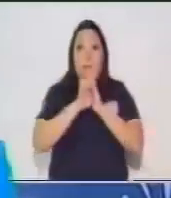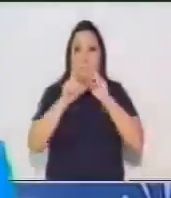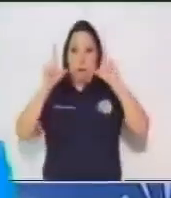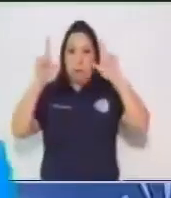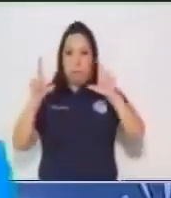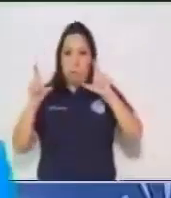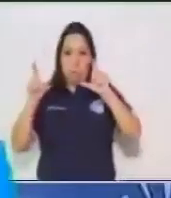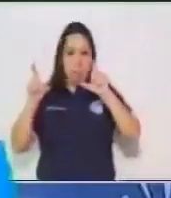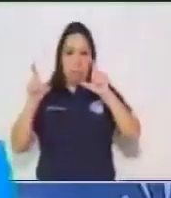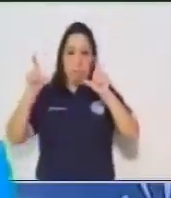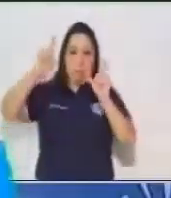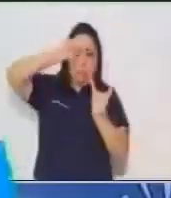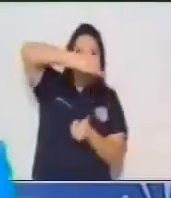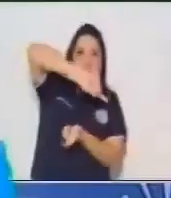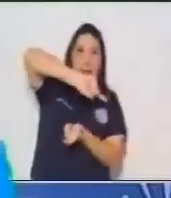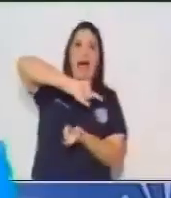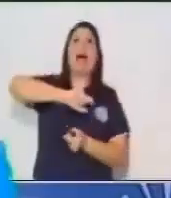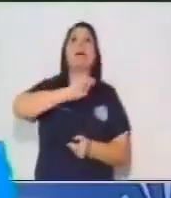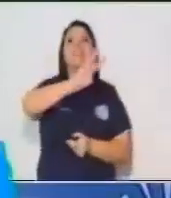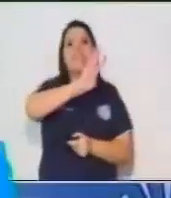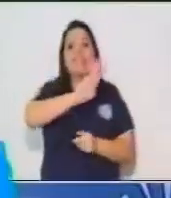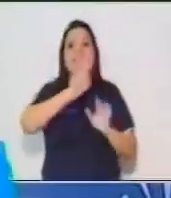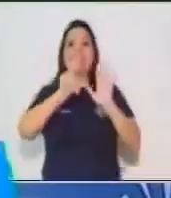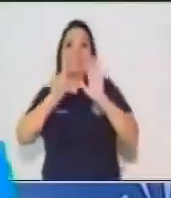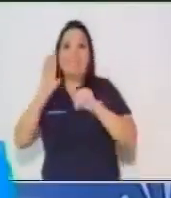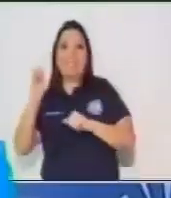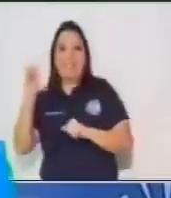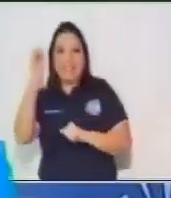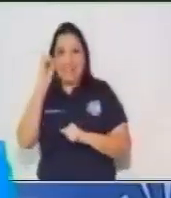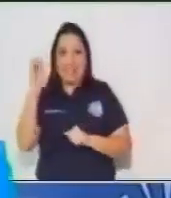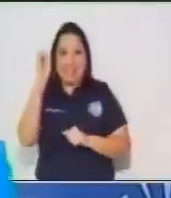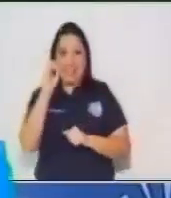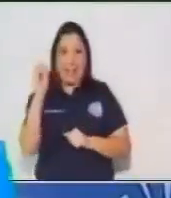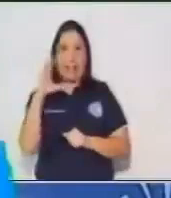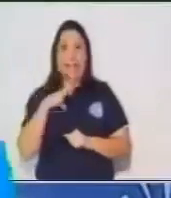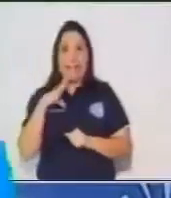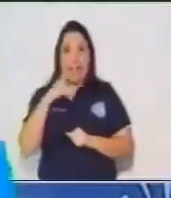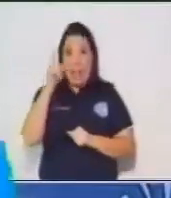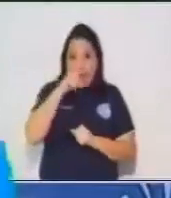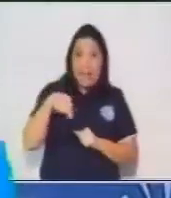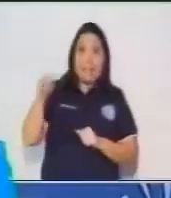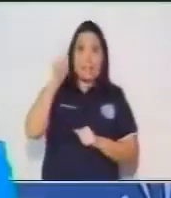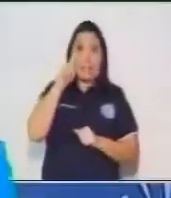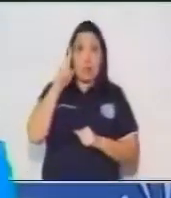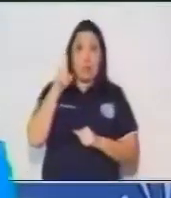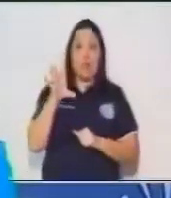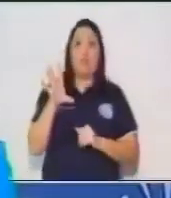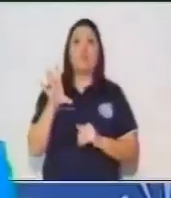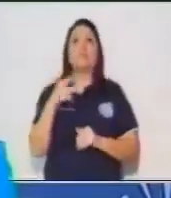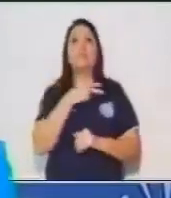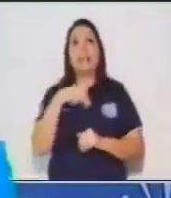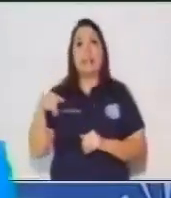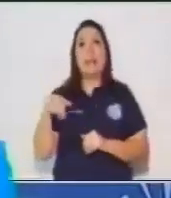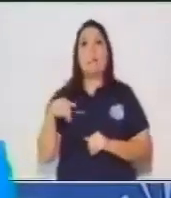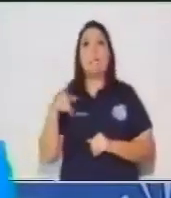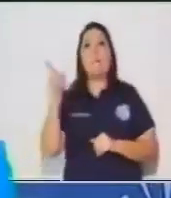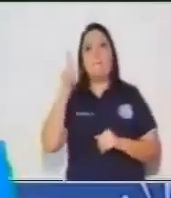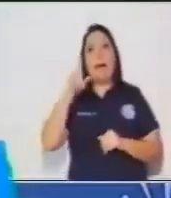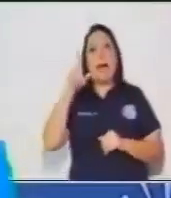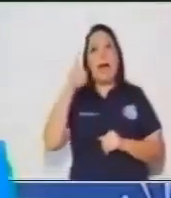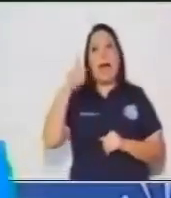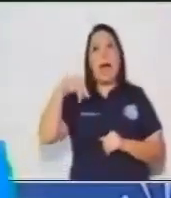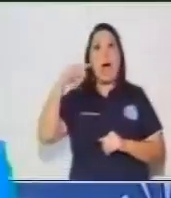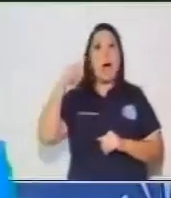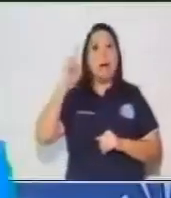completa, es un ángulo de 360 grados, que es lo que tiene la circunferencia, le llamamos ángulo completo.